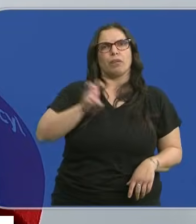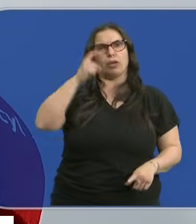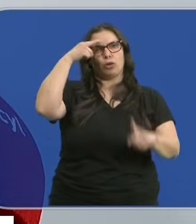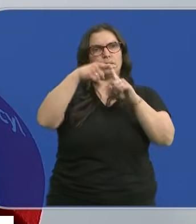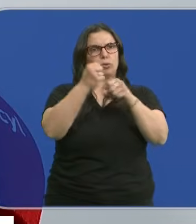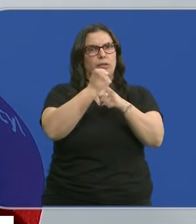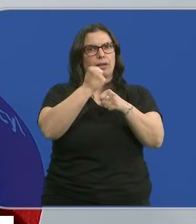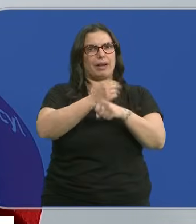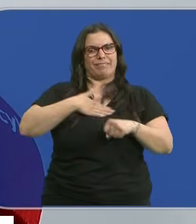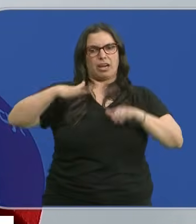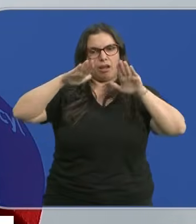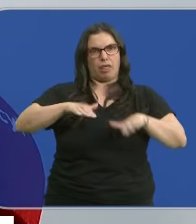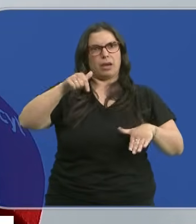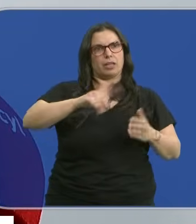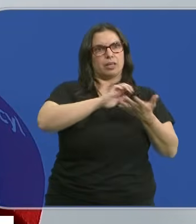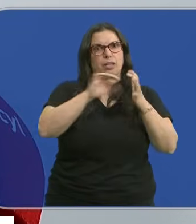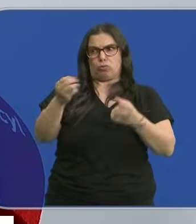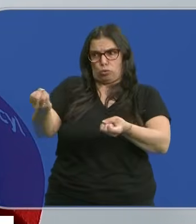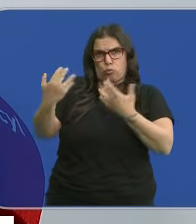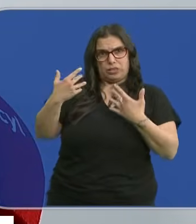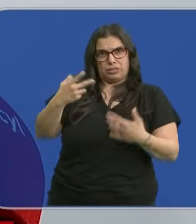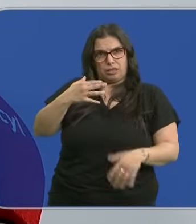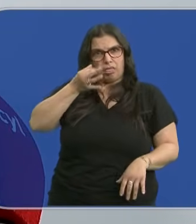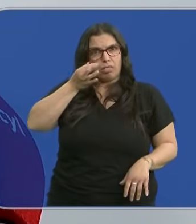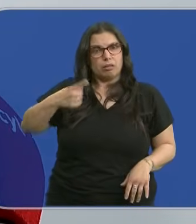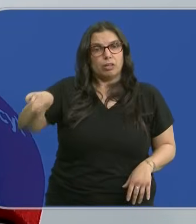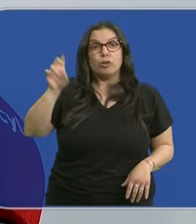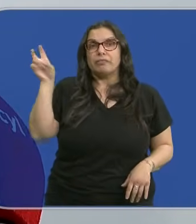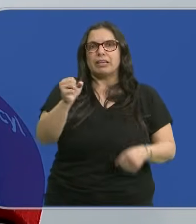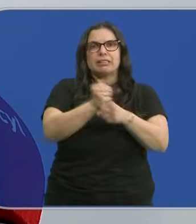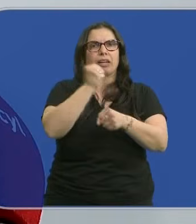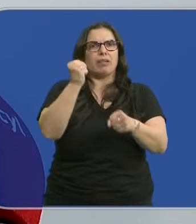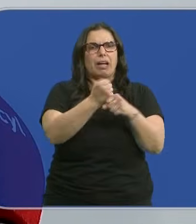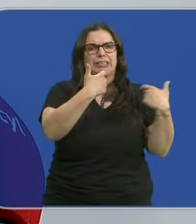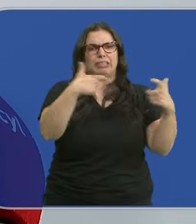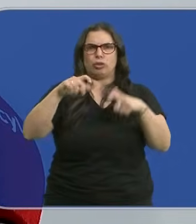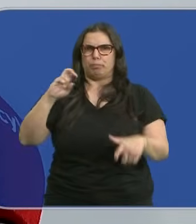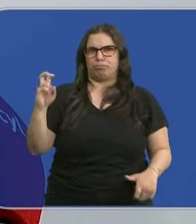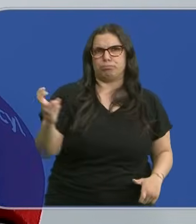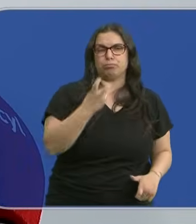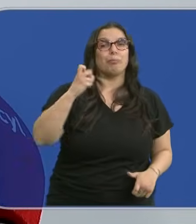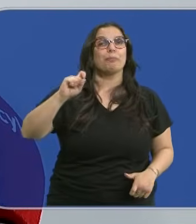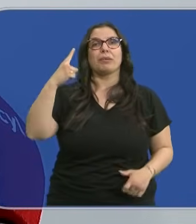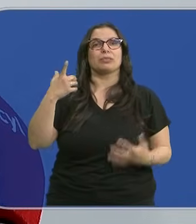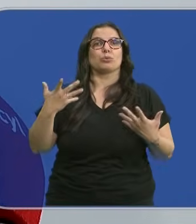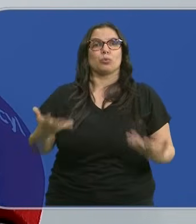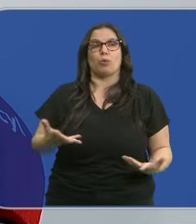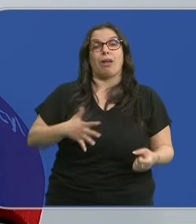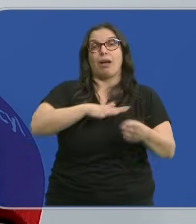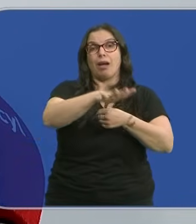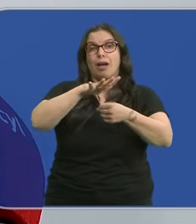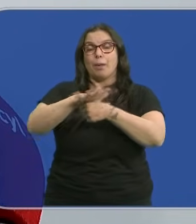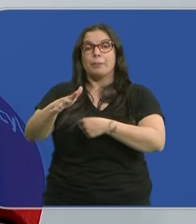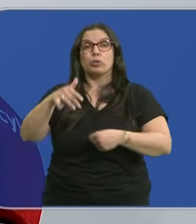y se quieren quedar en Castilla y León porque así lo están diciendo. Y vienen a trabajar en muchos sectores, ¿no? Pero sobre todo en